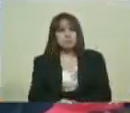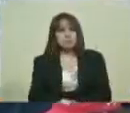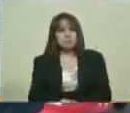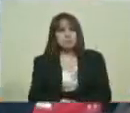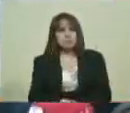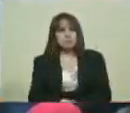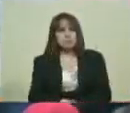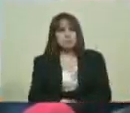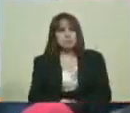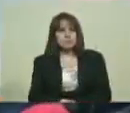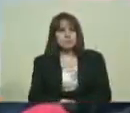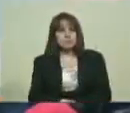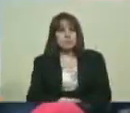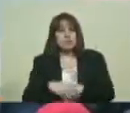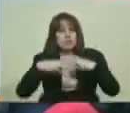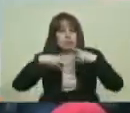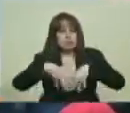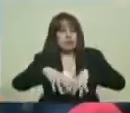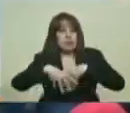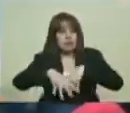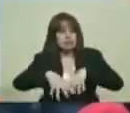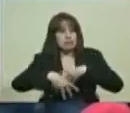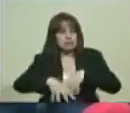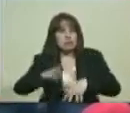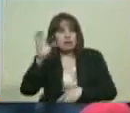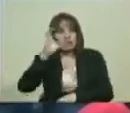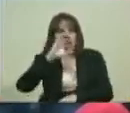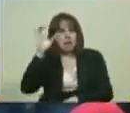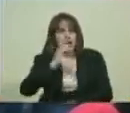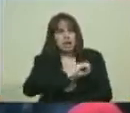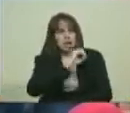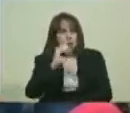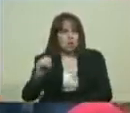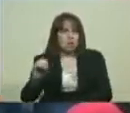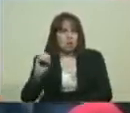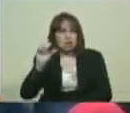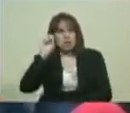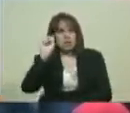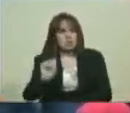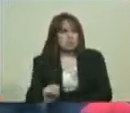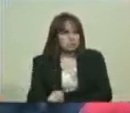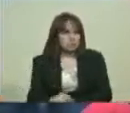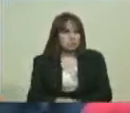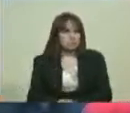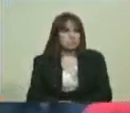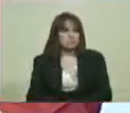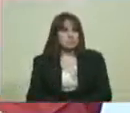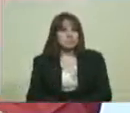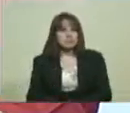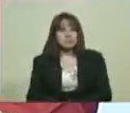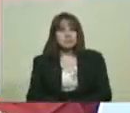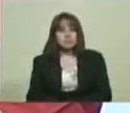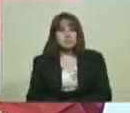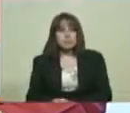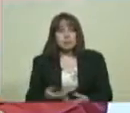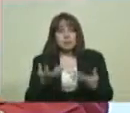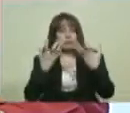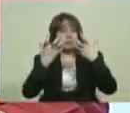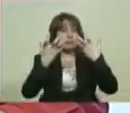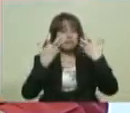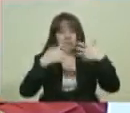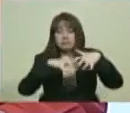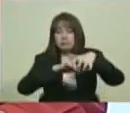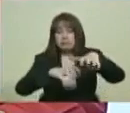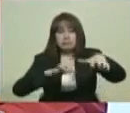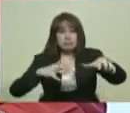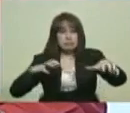Bueno, marchas en el centro de Caracas, en el oeste, desde el sur. Una gran movilización